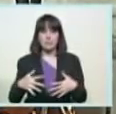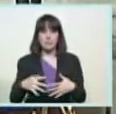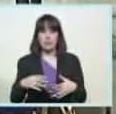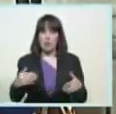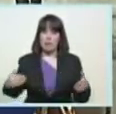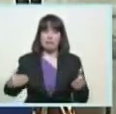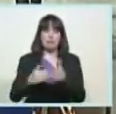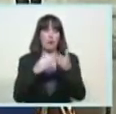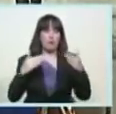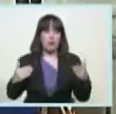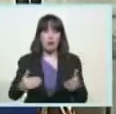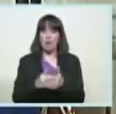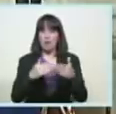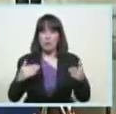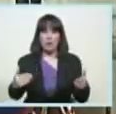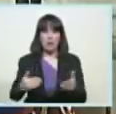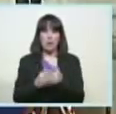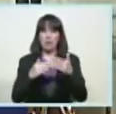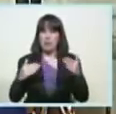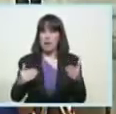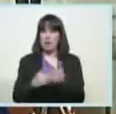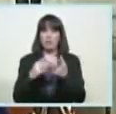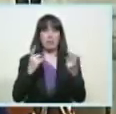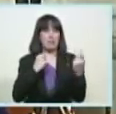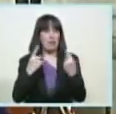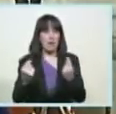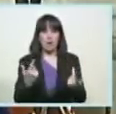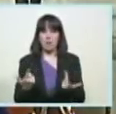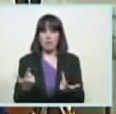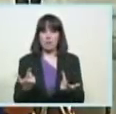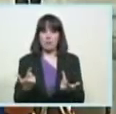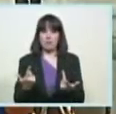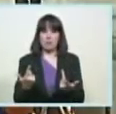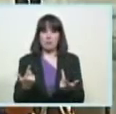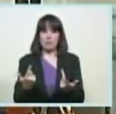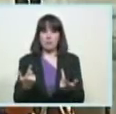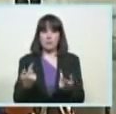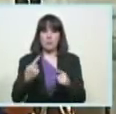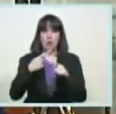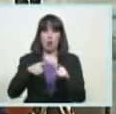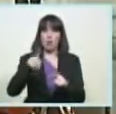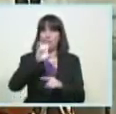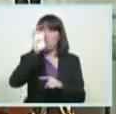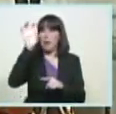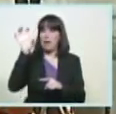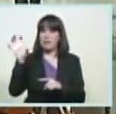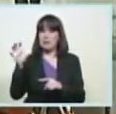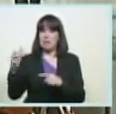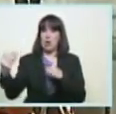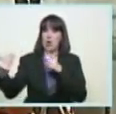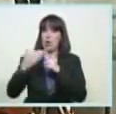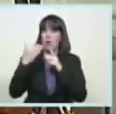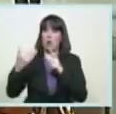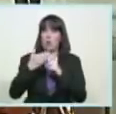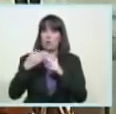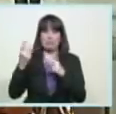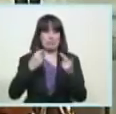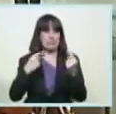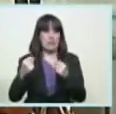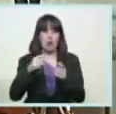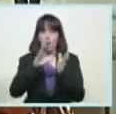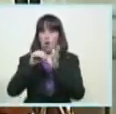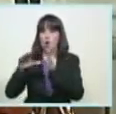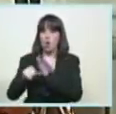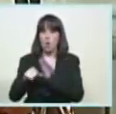arremetida de los factores que desde el exterior no hacen guerra contra la moneda nos